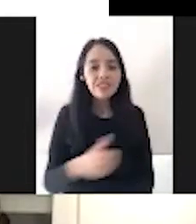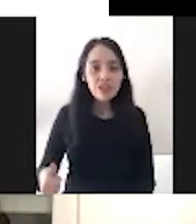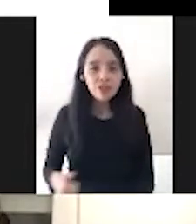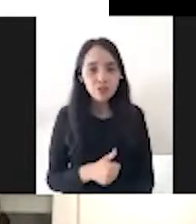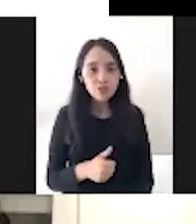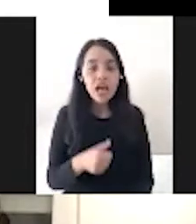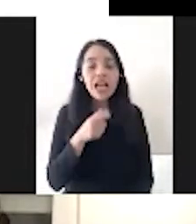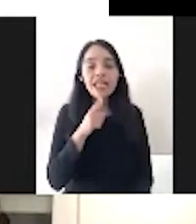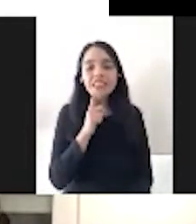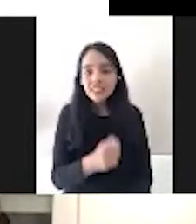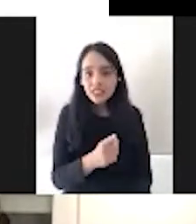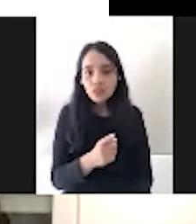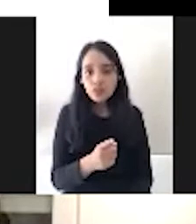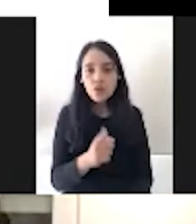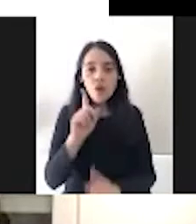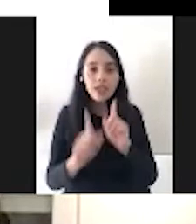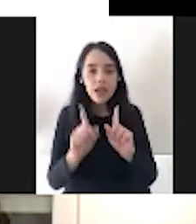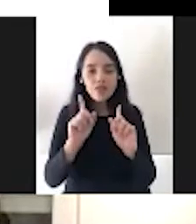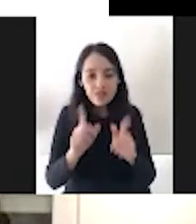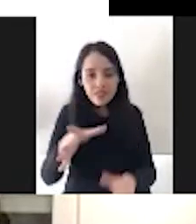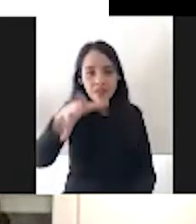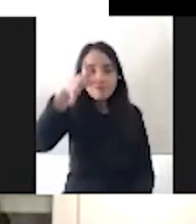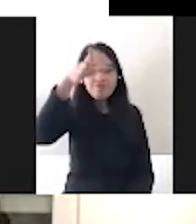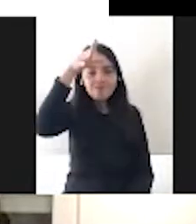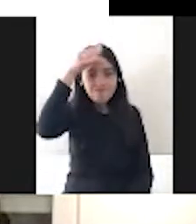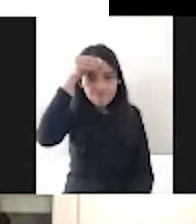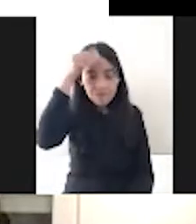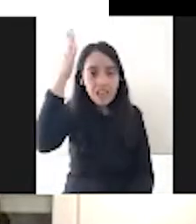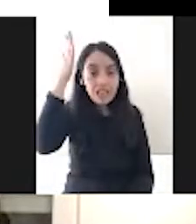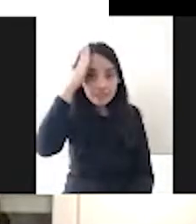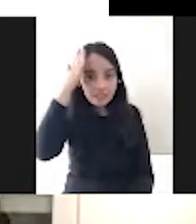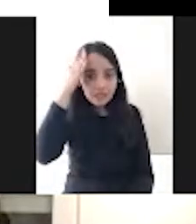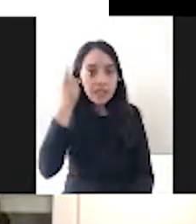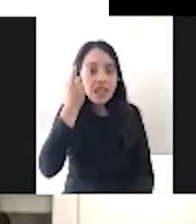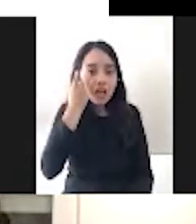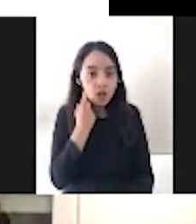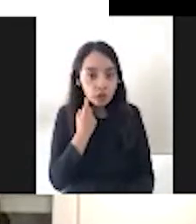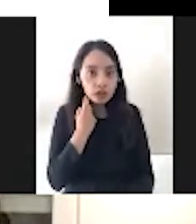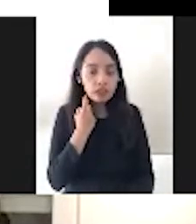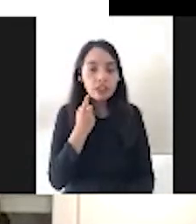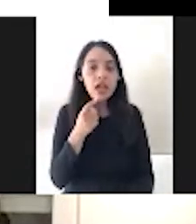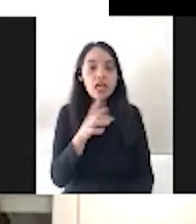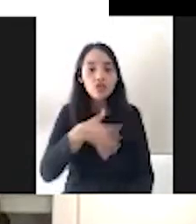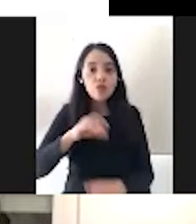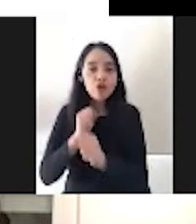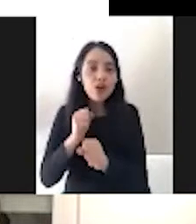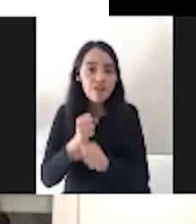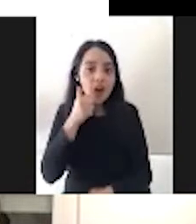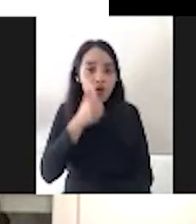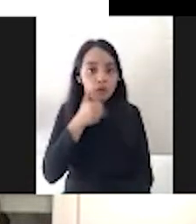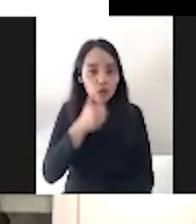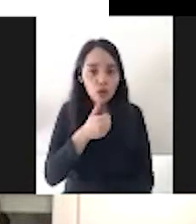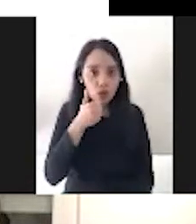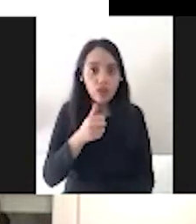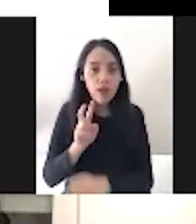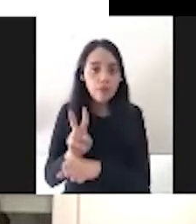que meternos bien en nuestra conciencia, en nuestra práctica diaria como docente.